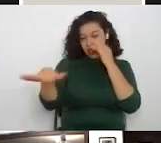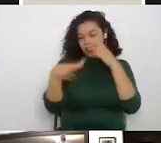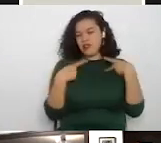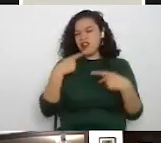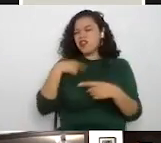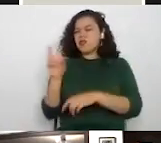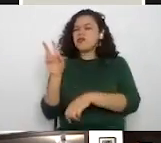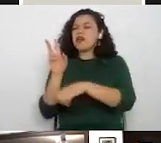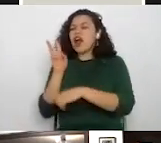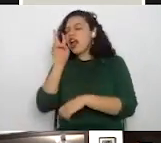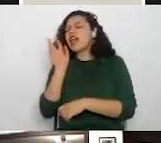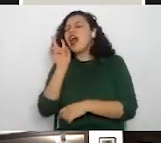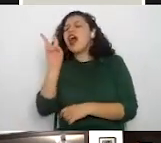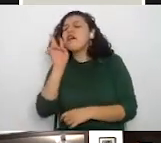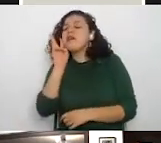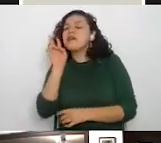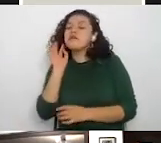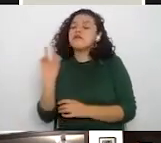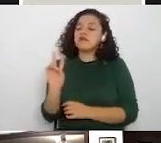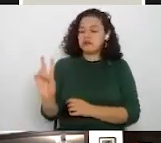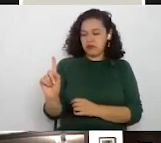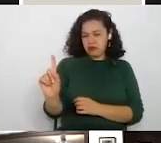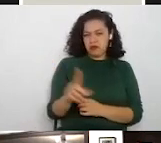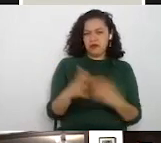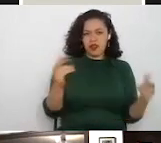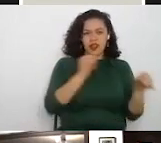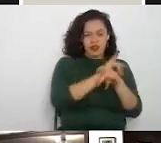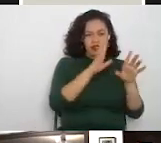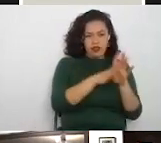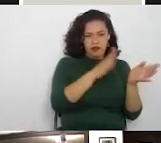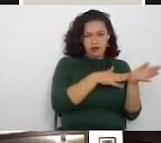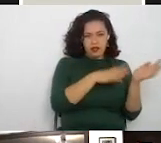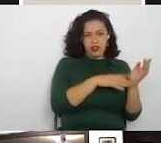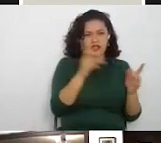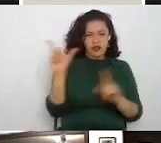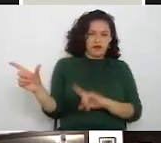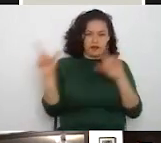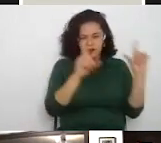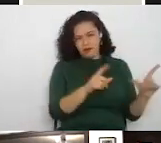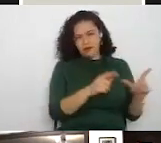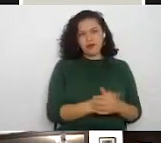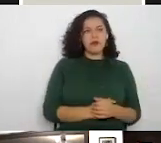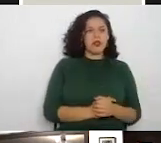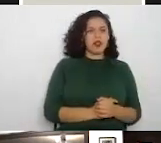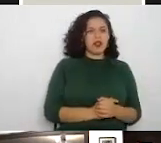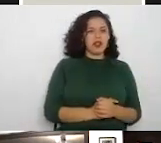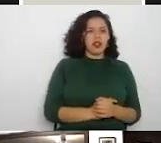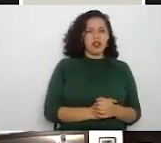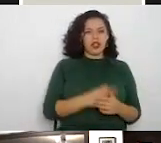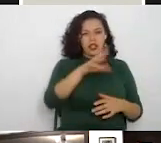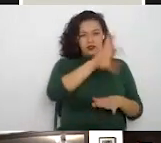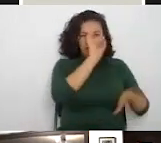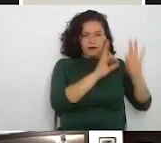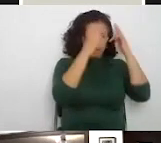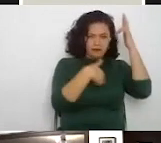siguiente diapositiva, la información documental, si es que me permite avanzar, es la selección y análisis de todos